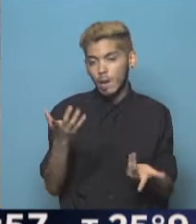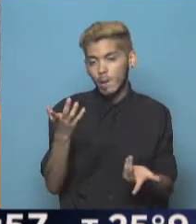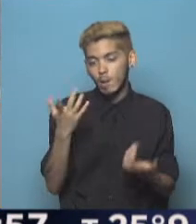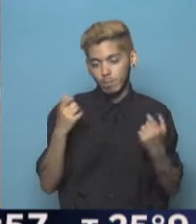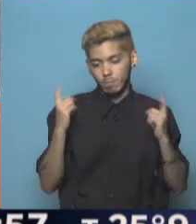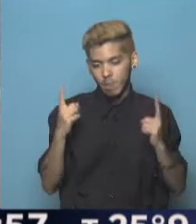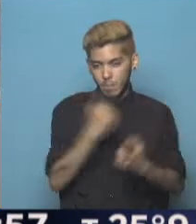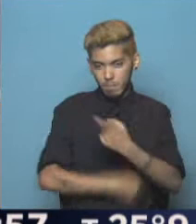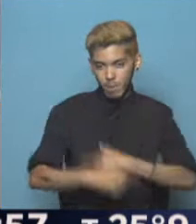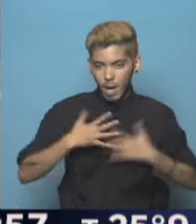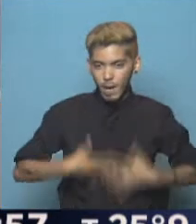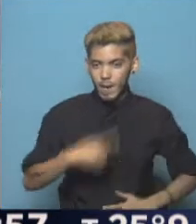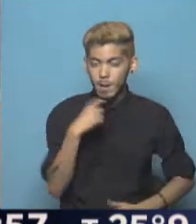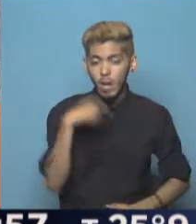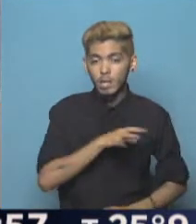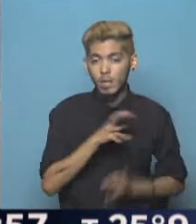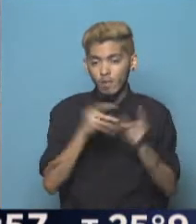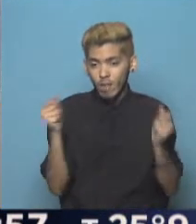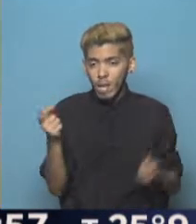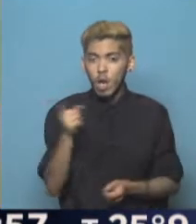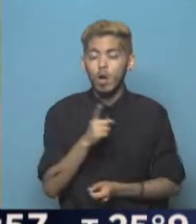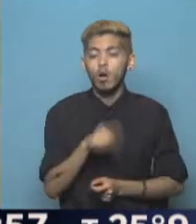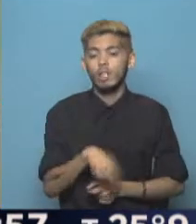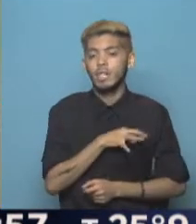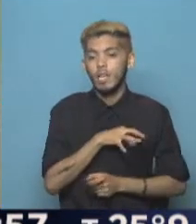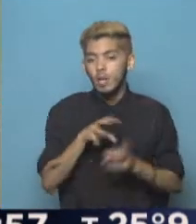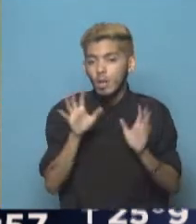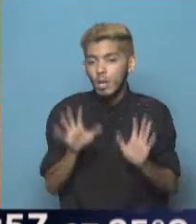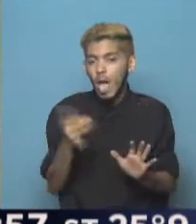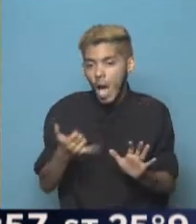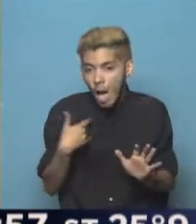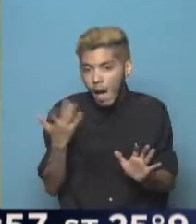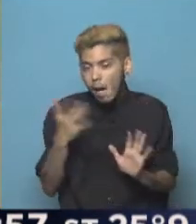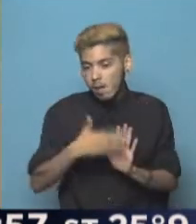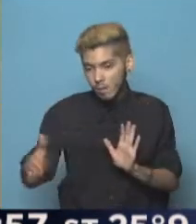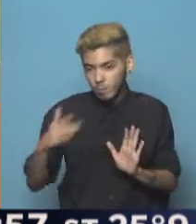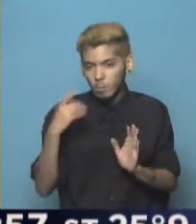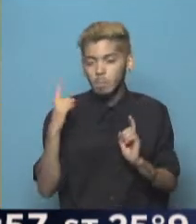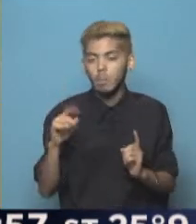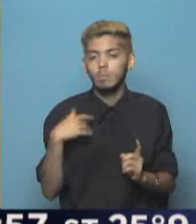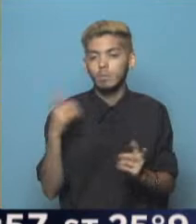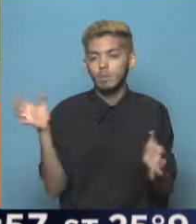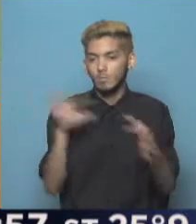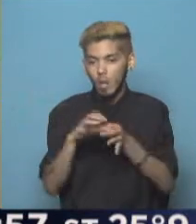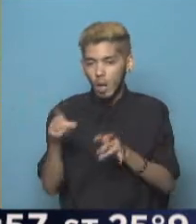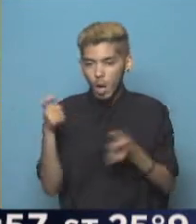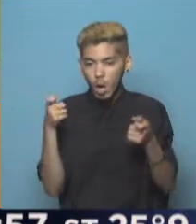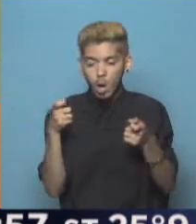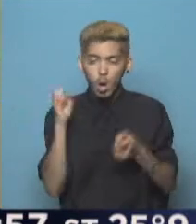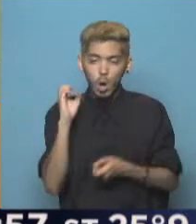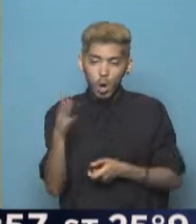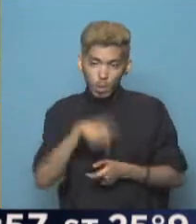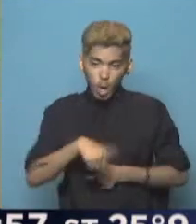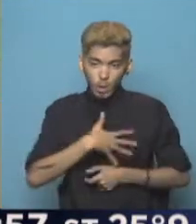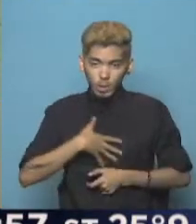dando este año o este año y medio que queda, de poder seguir vinculado a este club, que realmente es lo que hoy siento.